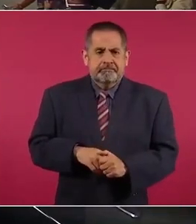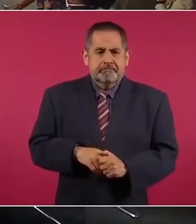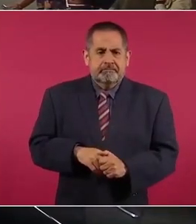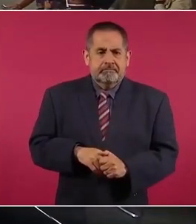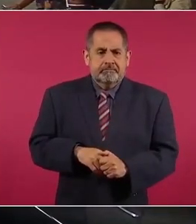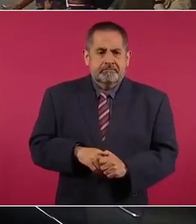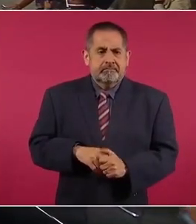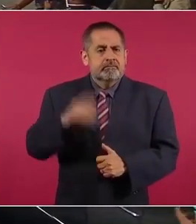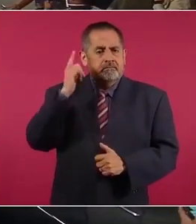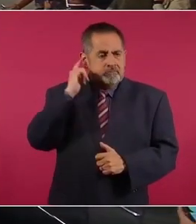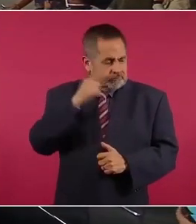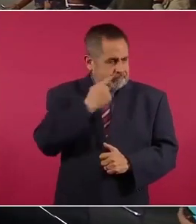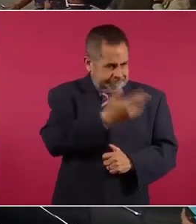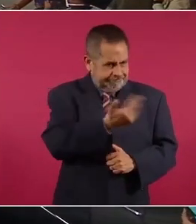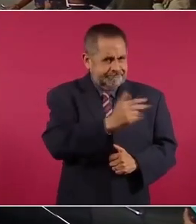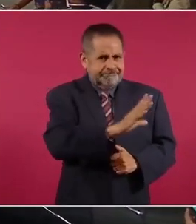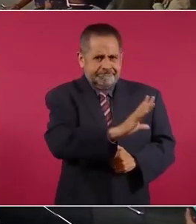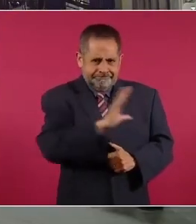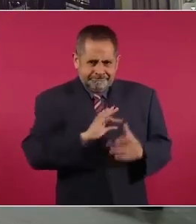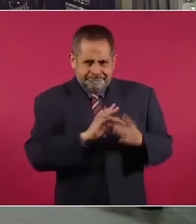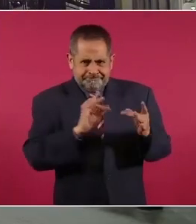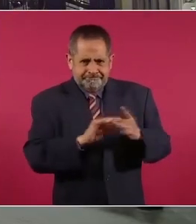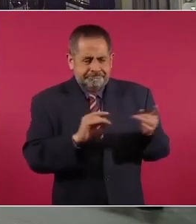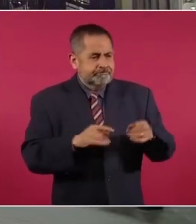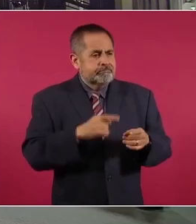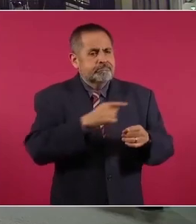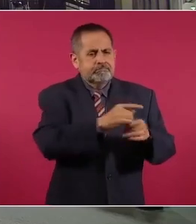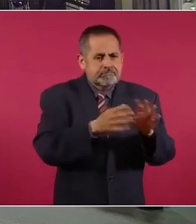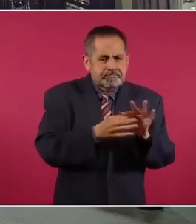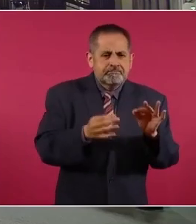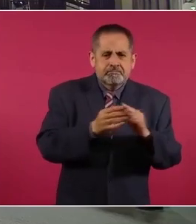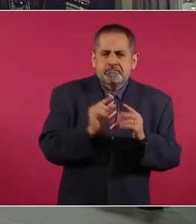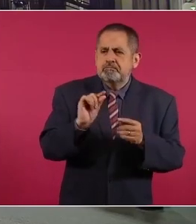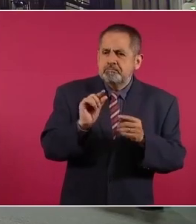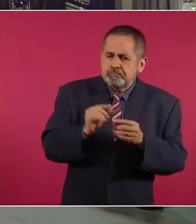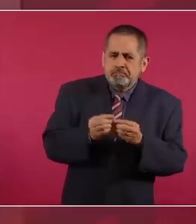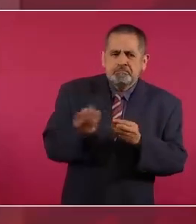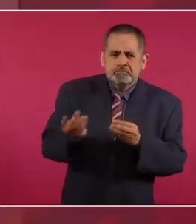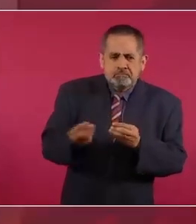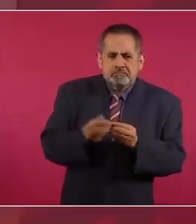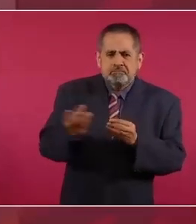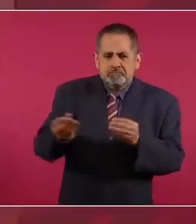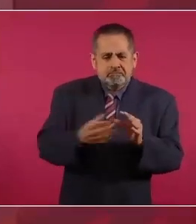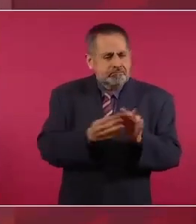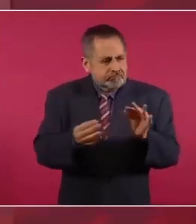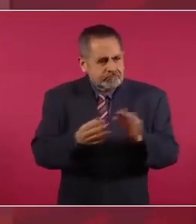Ojalá no las cuente, o que la vaya campechaneando,